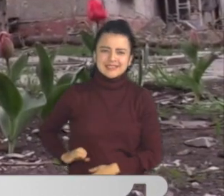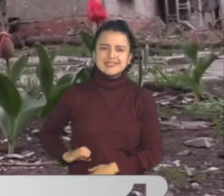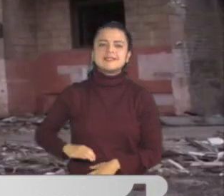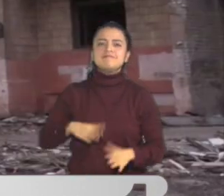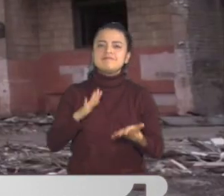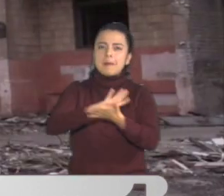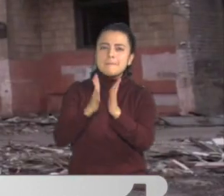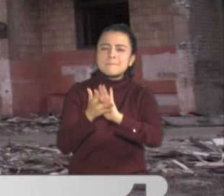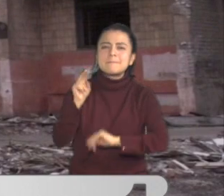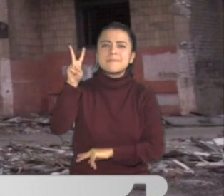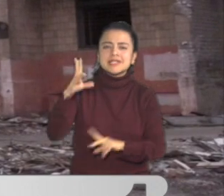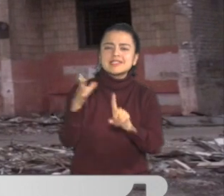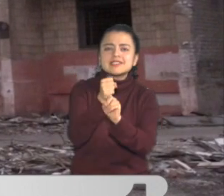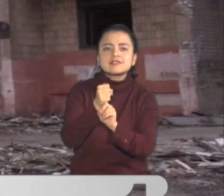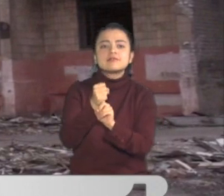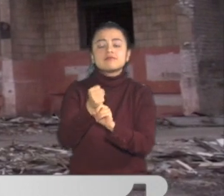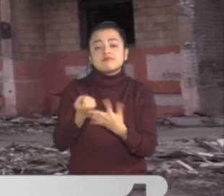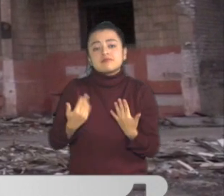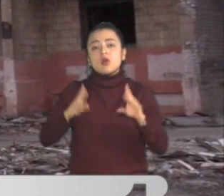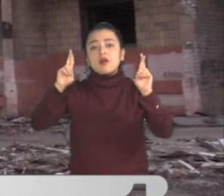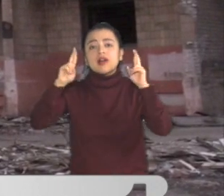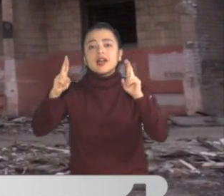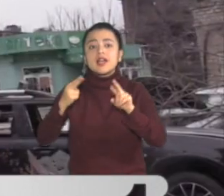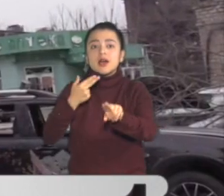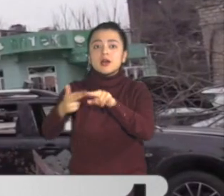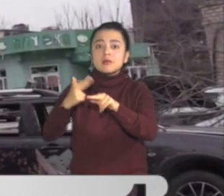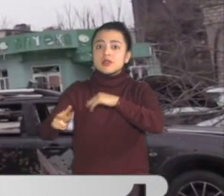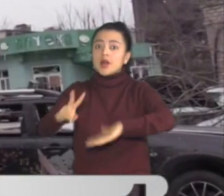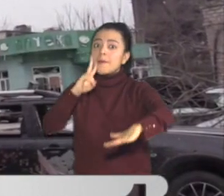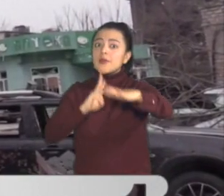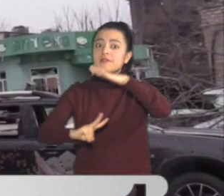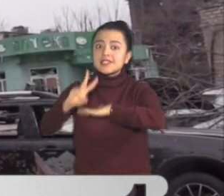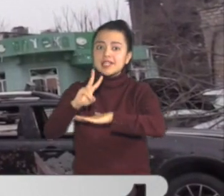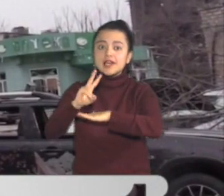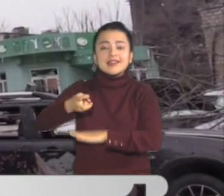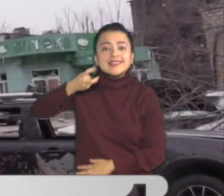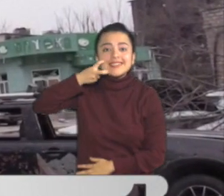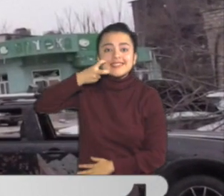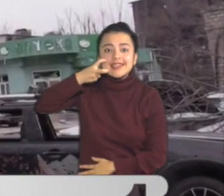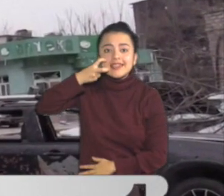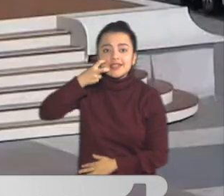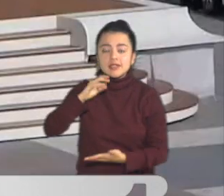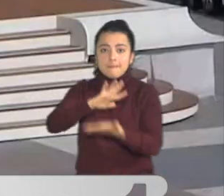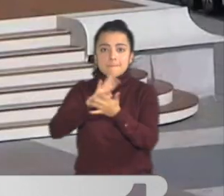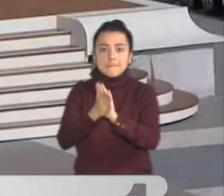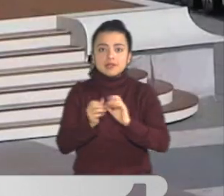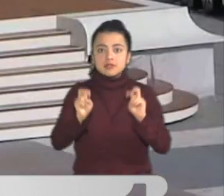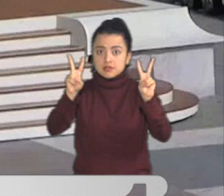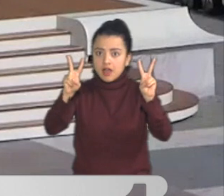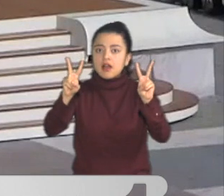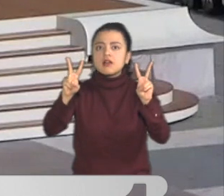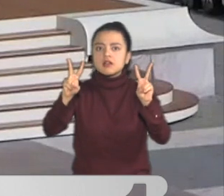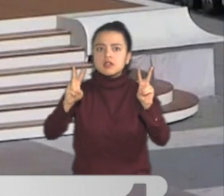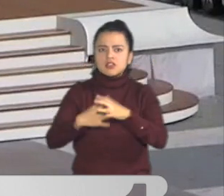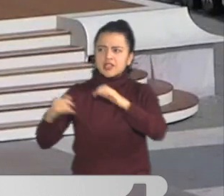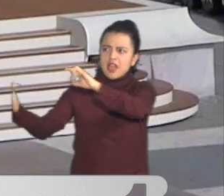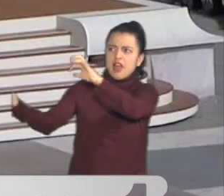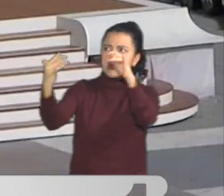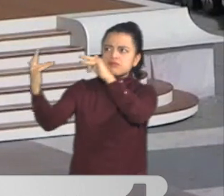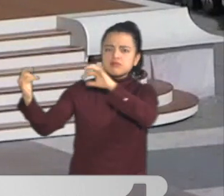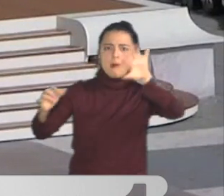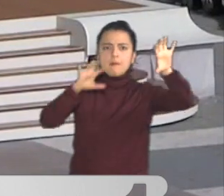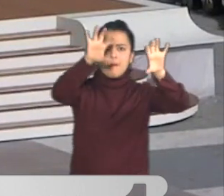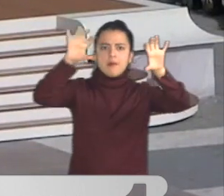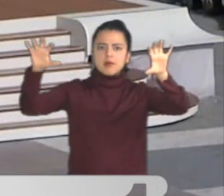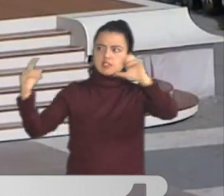El pontífice deseó que se cumpla pronto la profecía de paz de Isaías, que un pueblo no vuelva a levantar la mano contra otro pueblo, pero destacó que